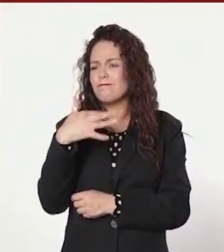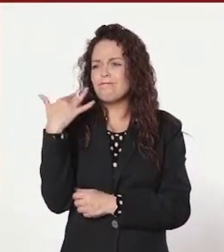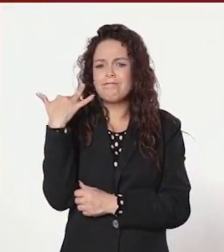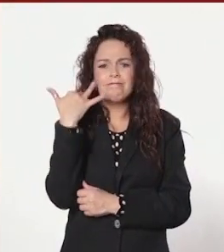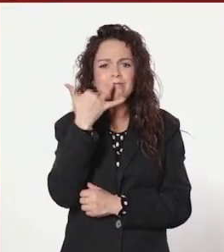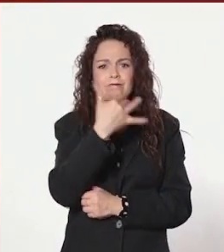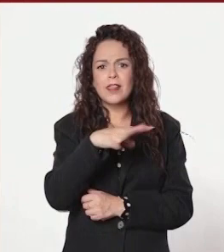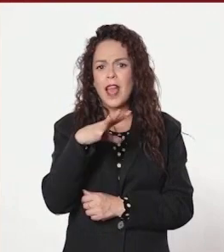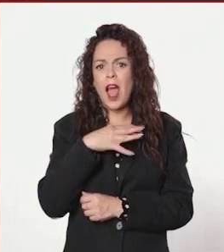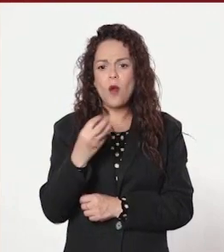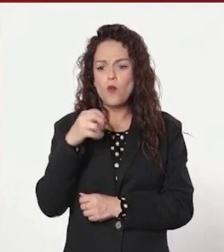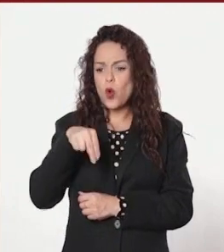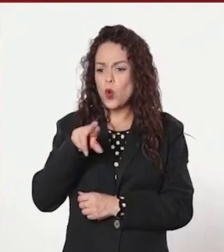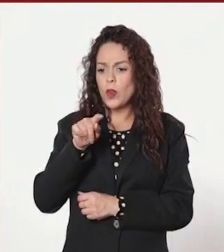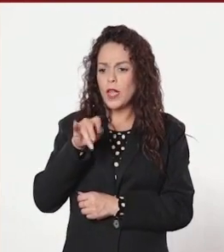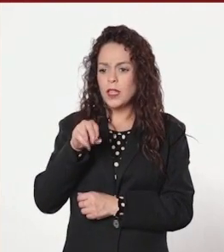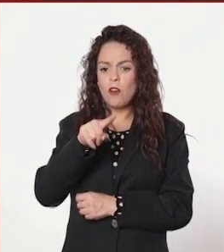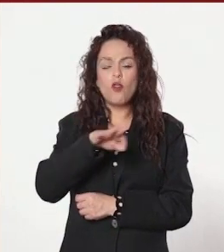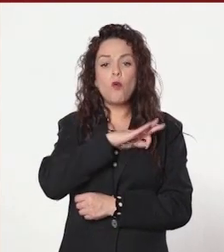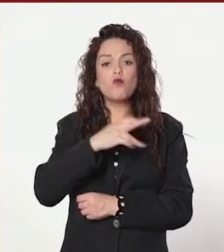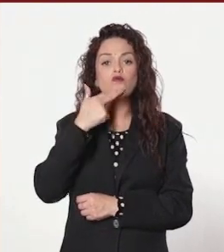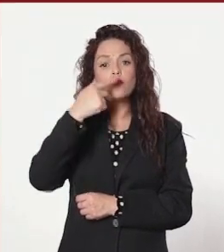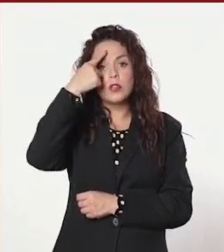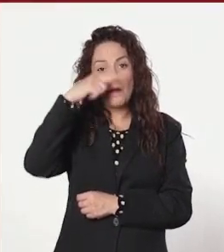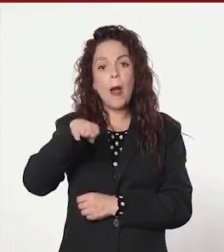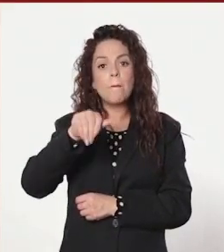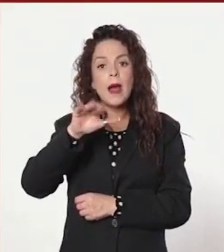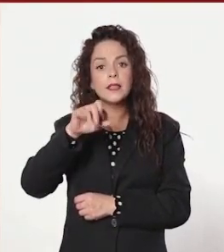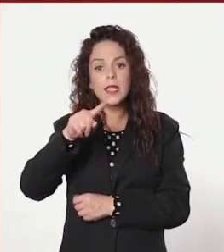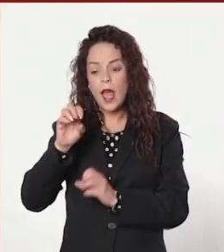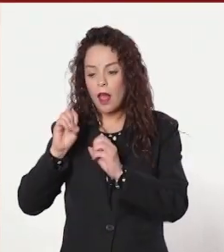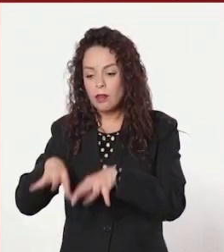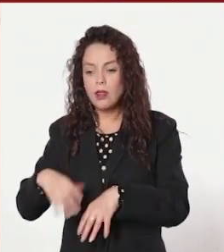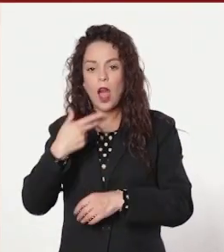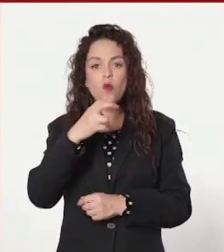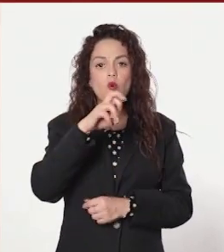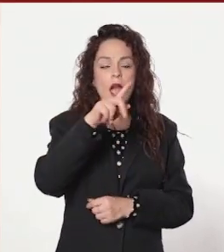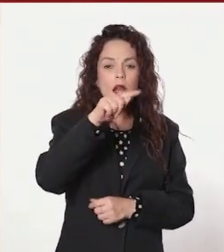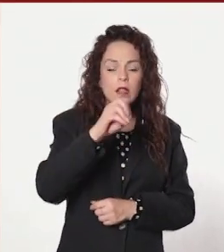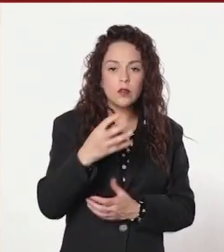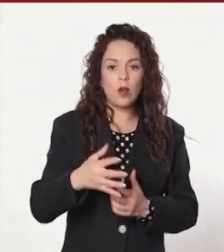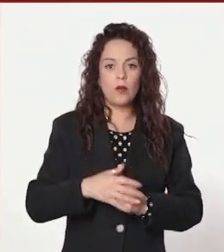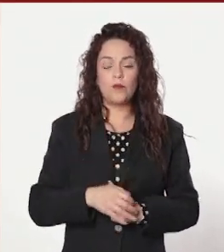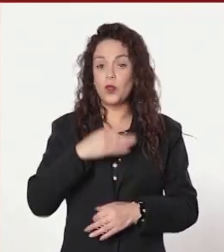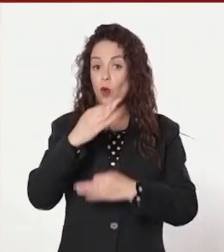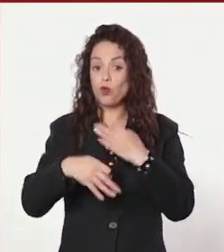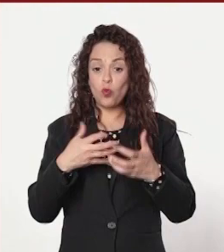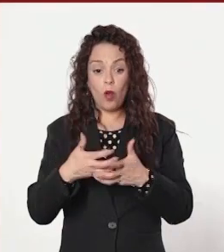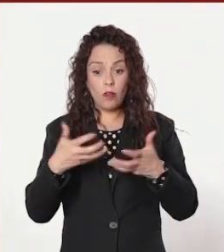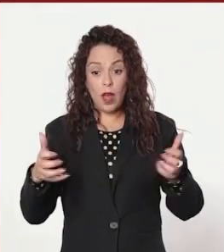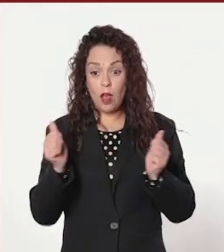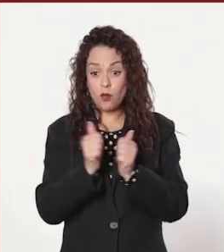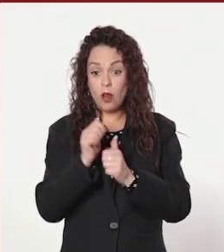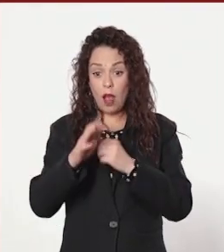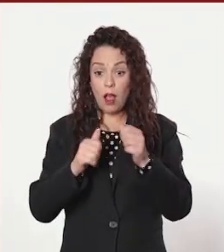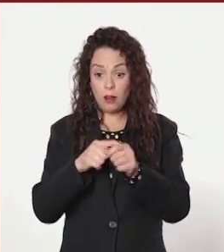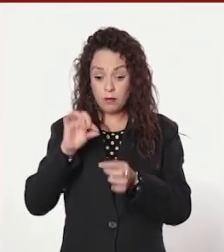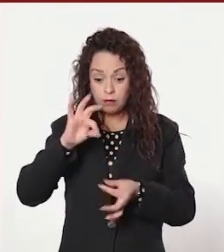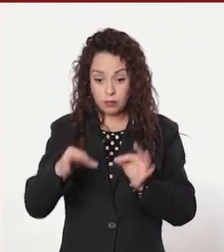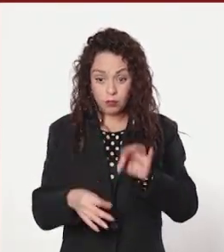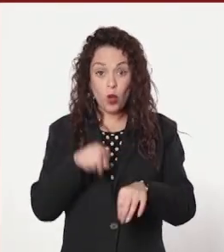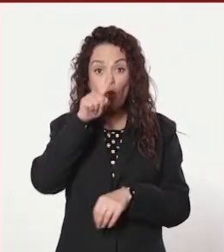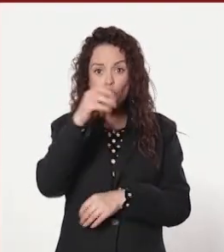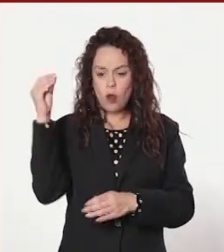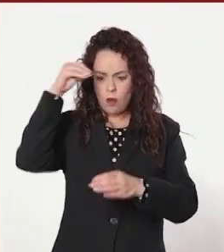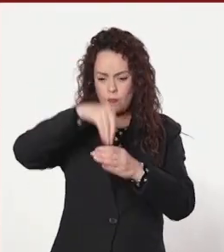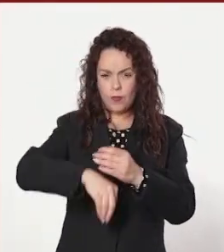nutrientes, que la puedes ocupar en tu huerto, en tus macetas, toda tierra con microorganismos, y que tú pongas una planta ahí. Esta